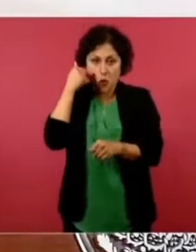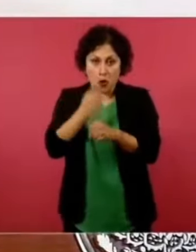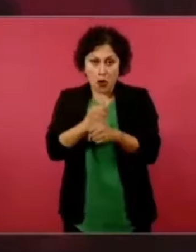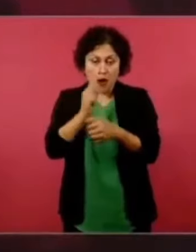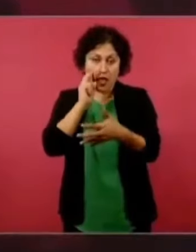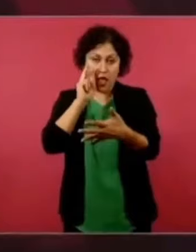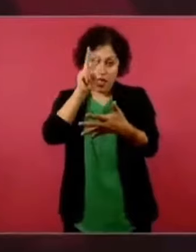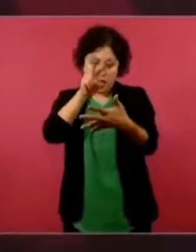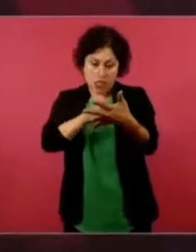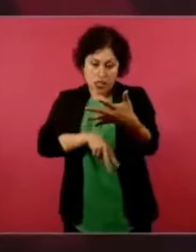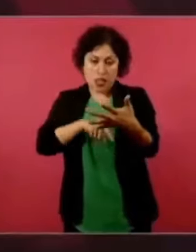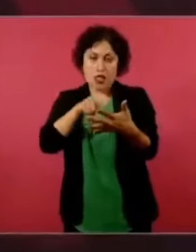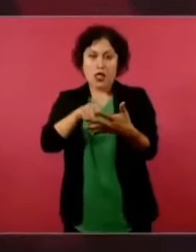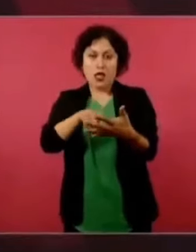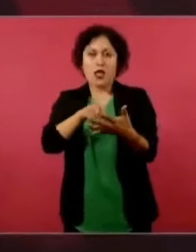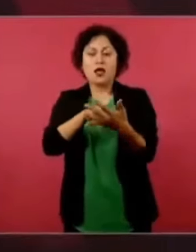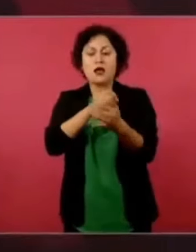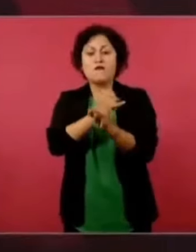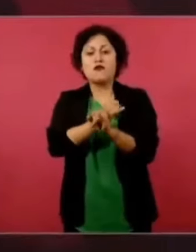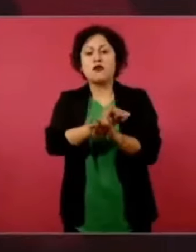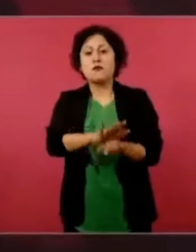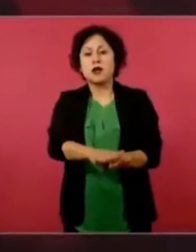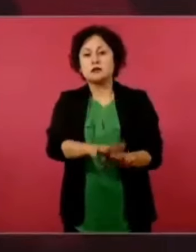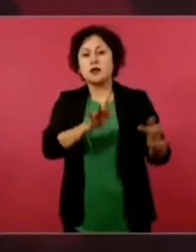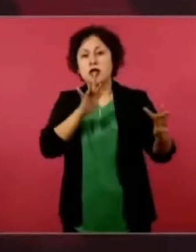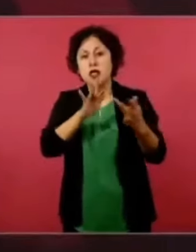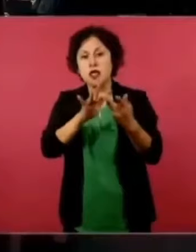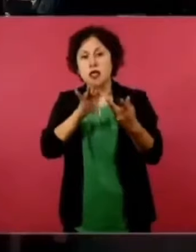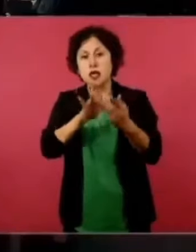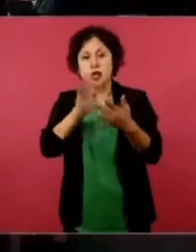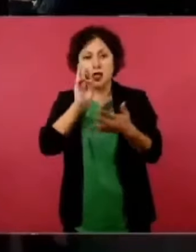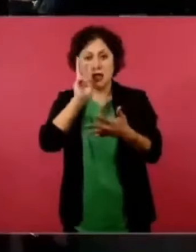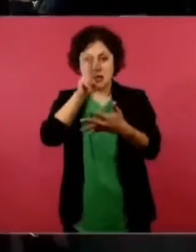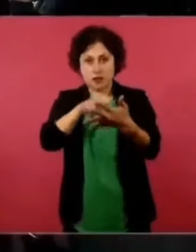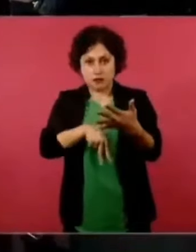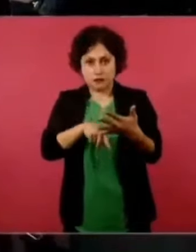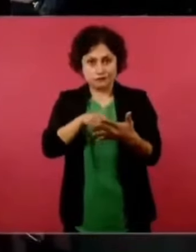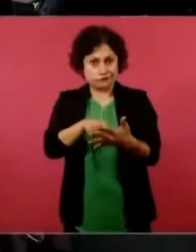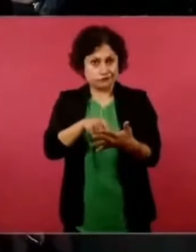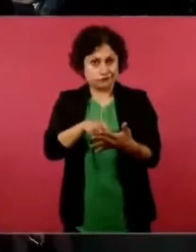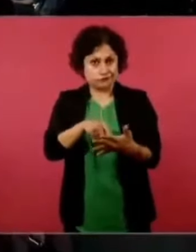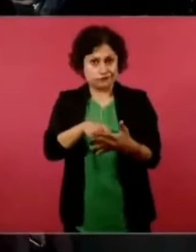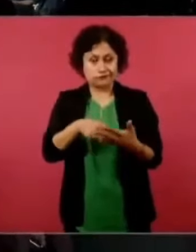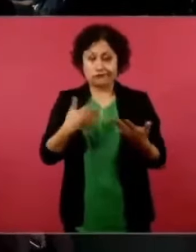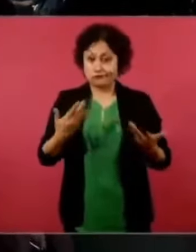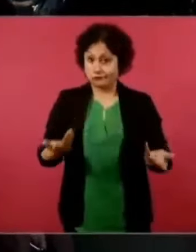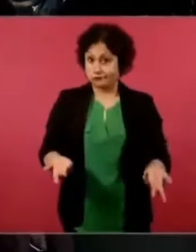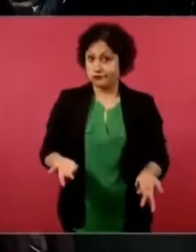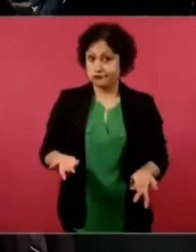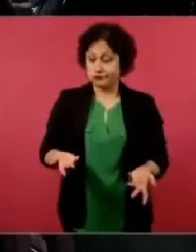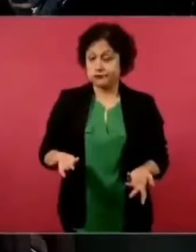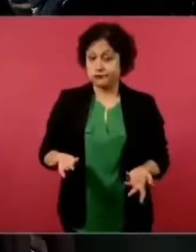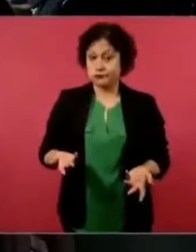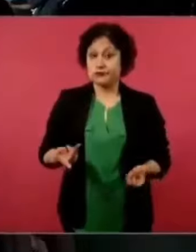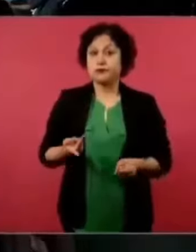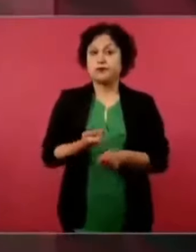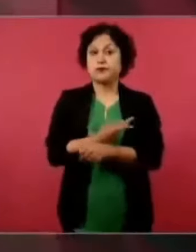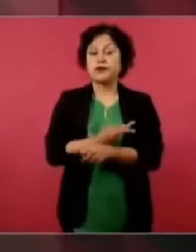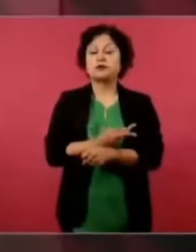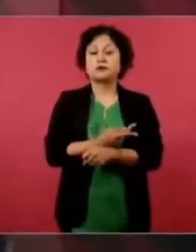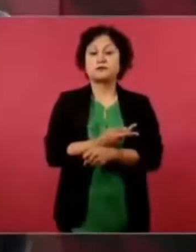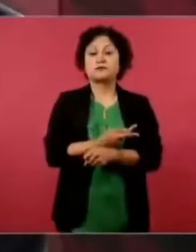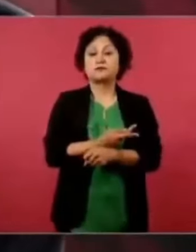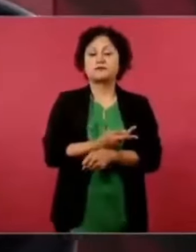cables en ese entonces yo era opositor cuando llevan a cabo el